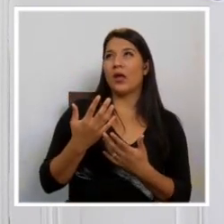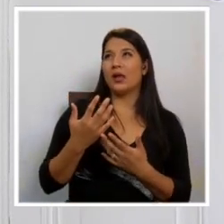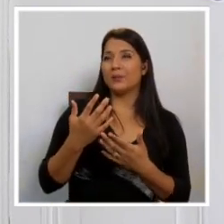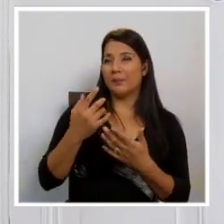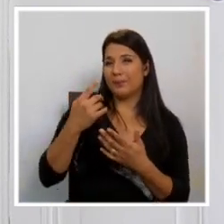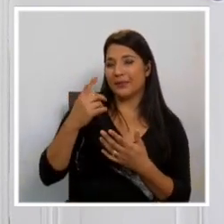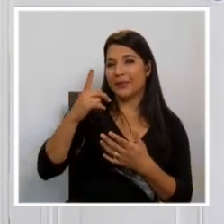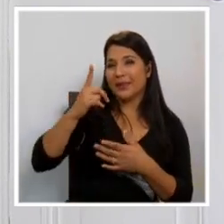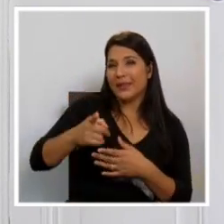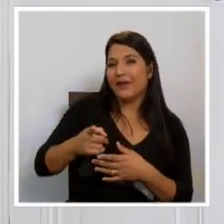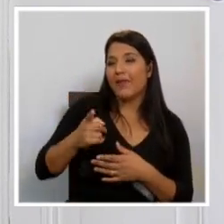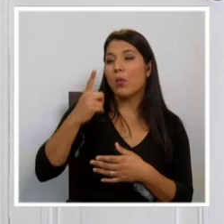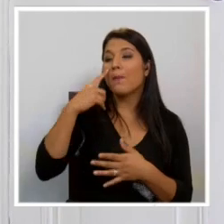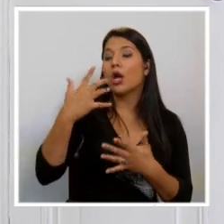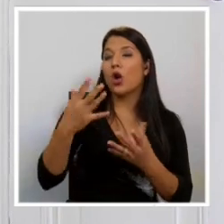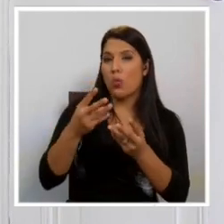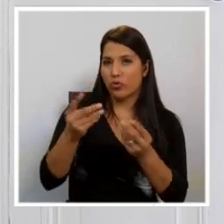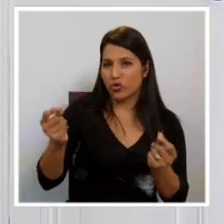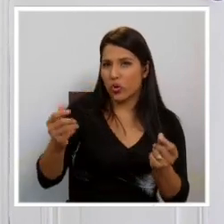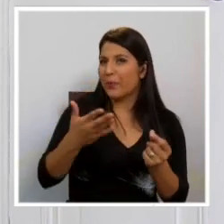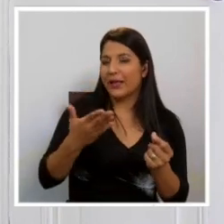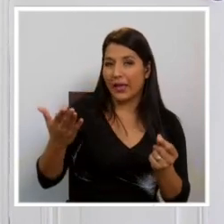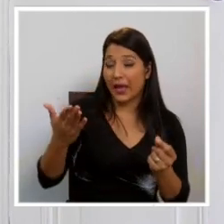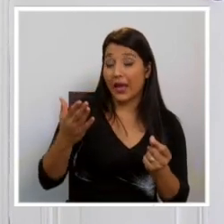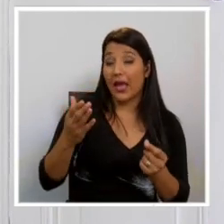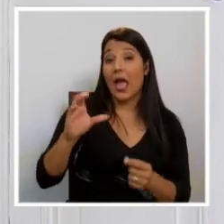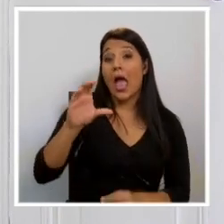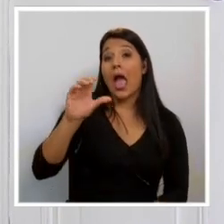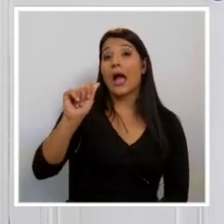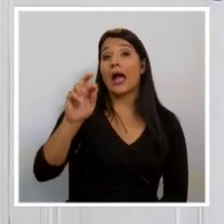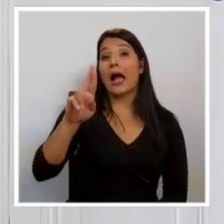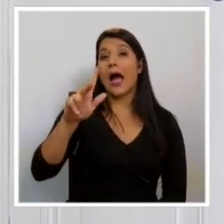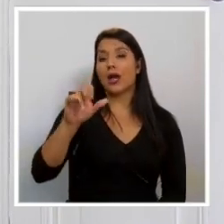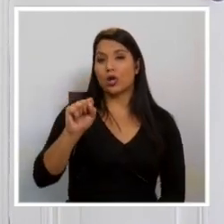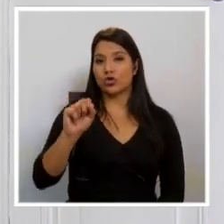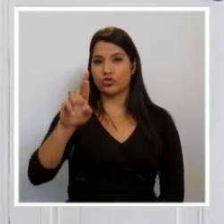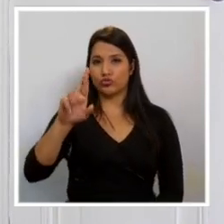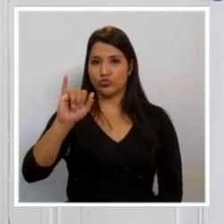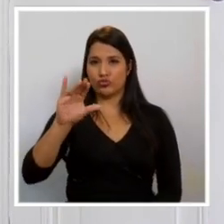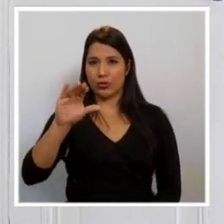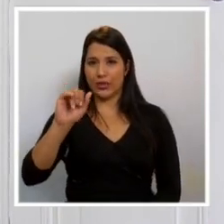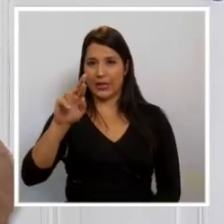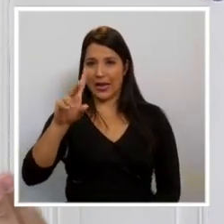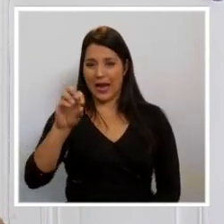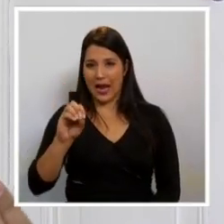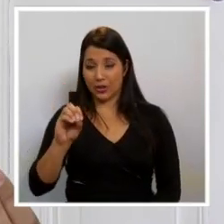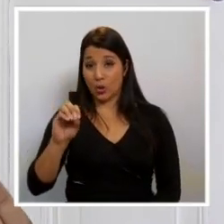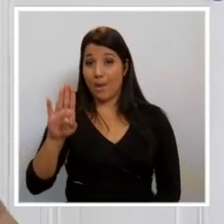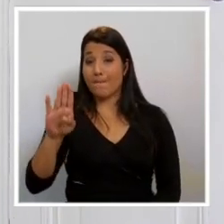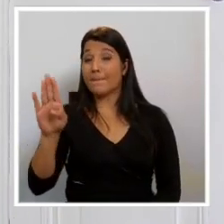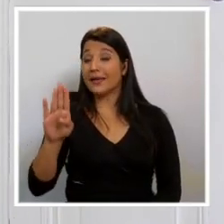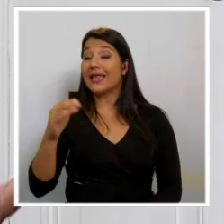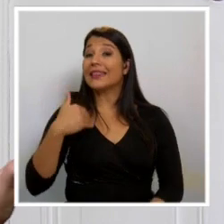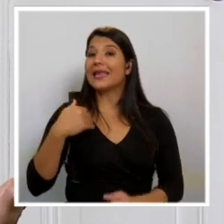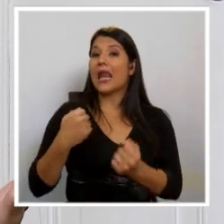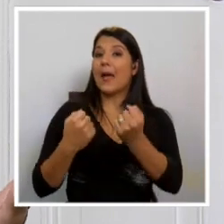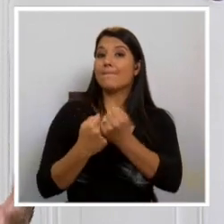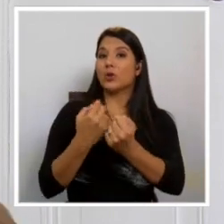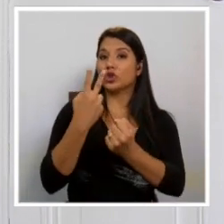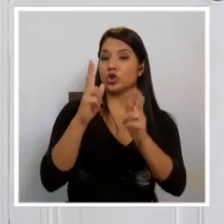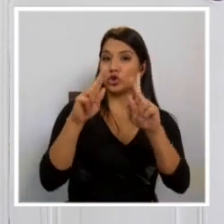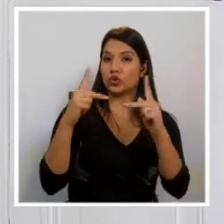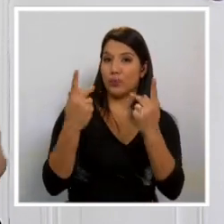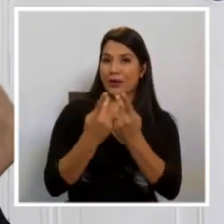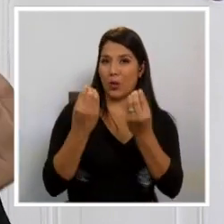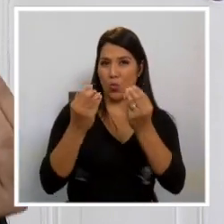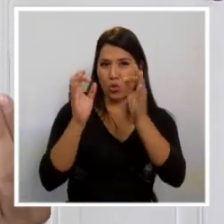veremos cómo logra ser resuelta, y es que Carlos Ricardo Benavides tiene el apoyo de 2 fracciones importantes que son